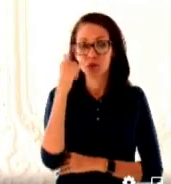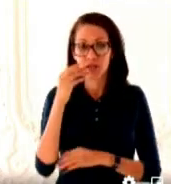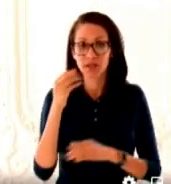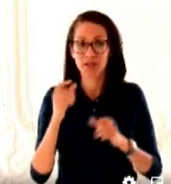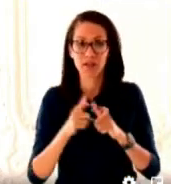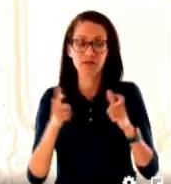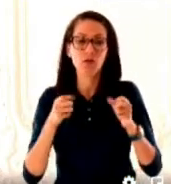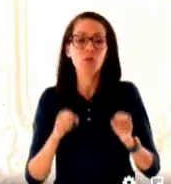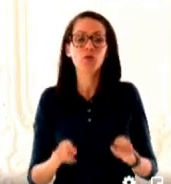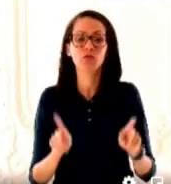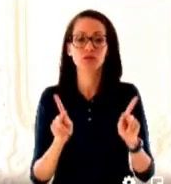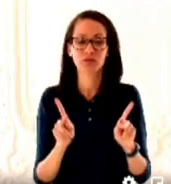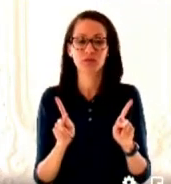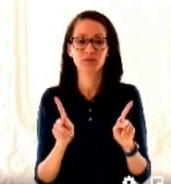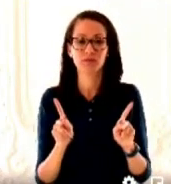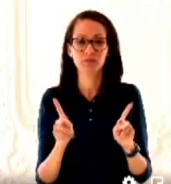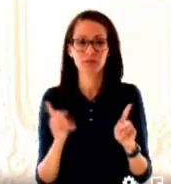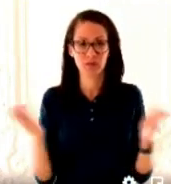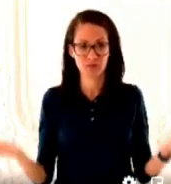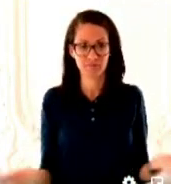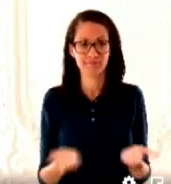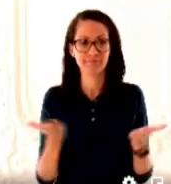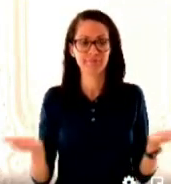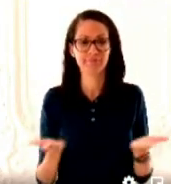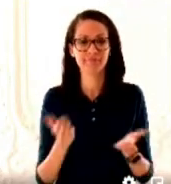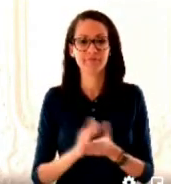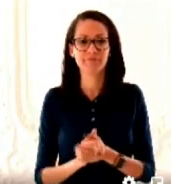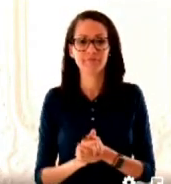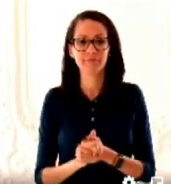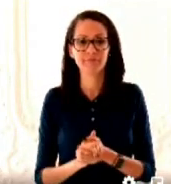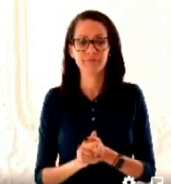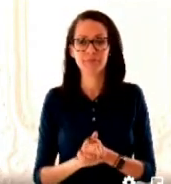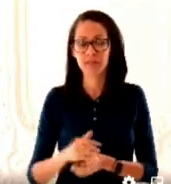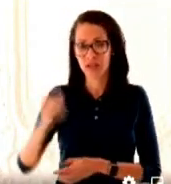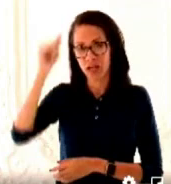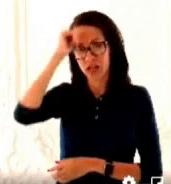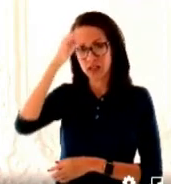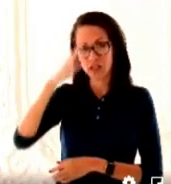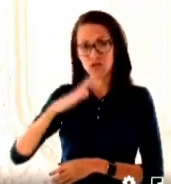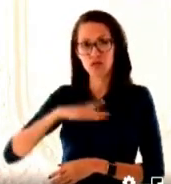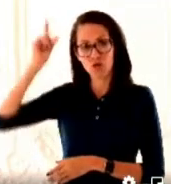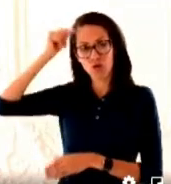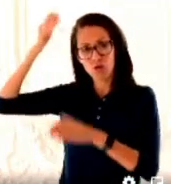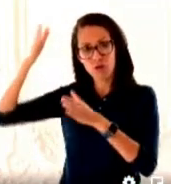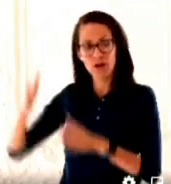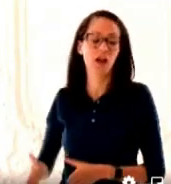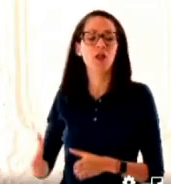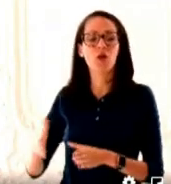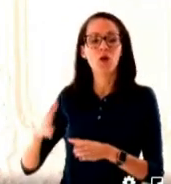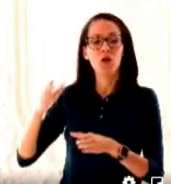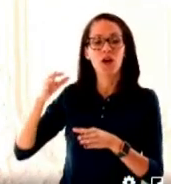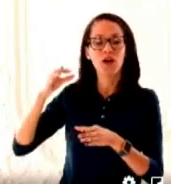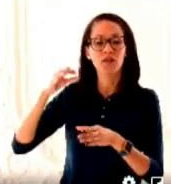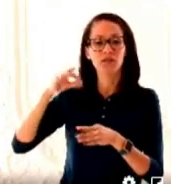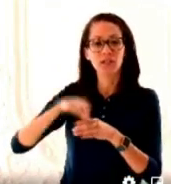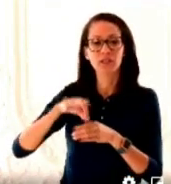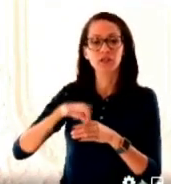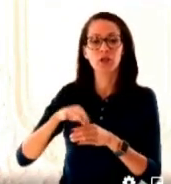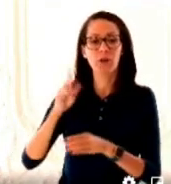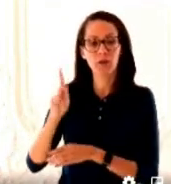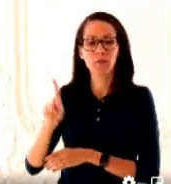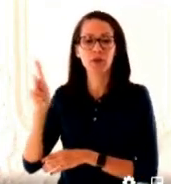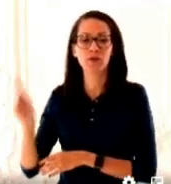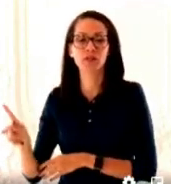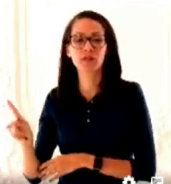oportunidad que tengo de frente. Al señor gobernador electo, el honorable Pedro Pierluisi, por depositar